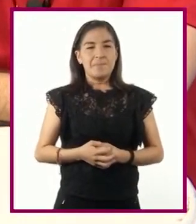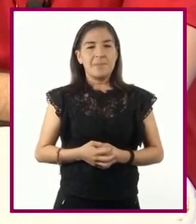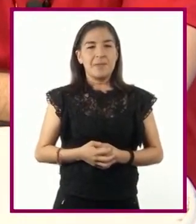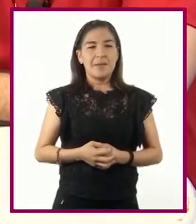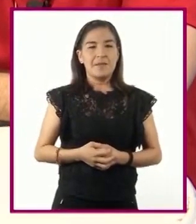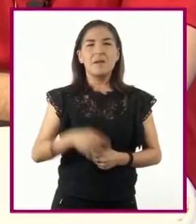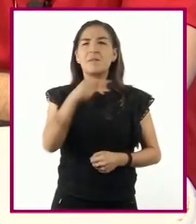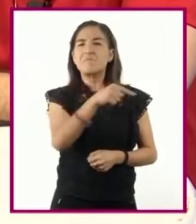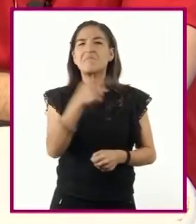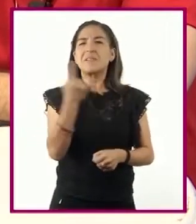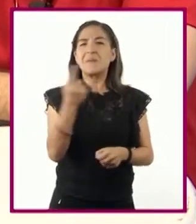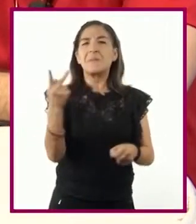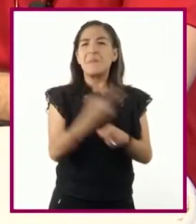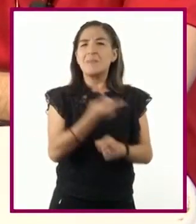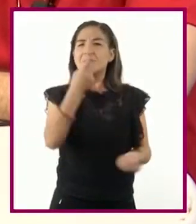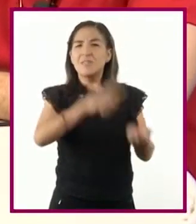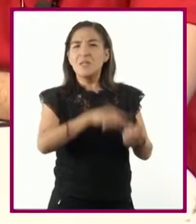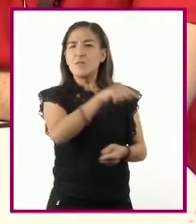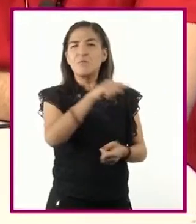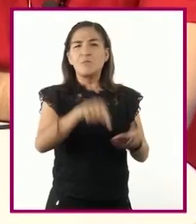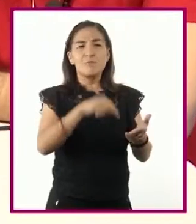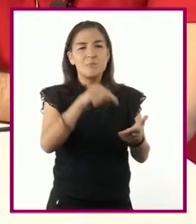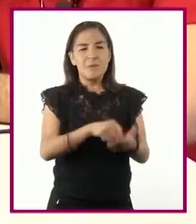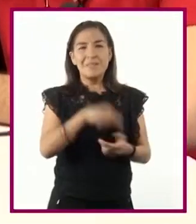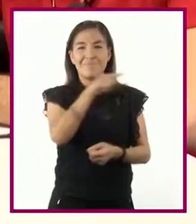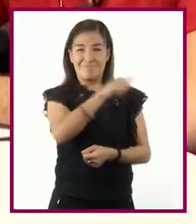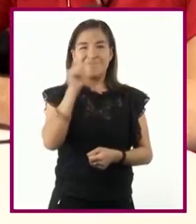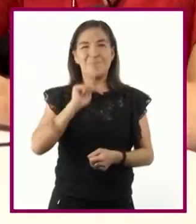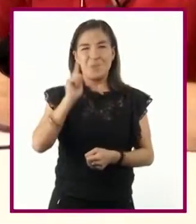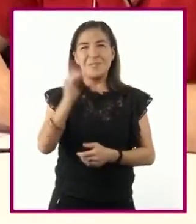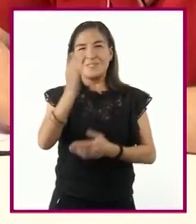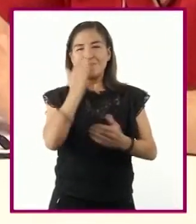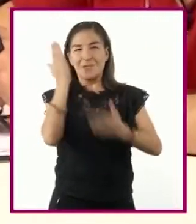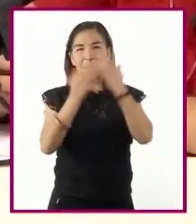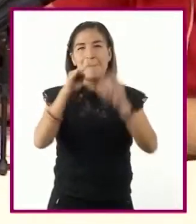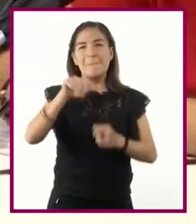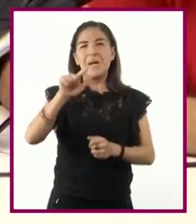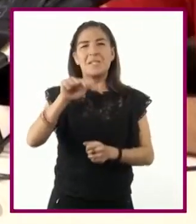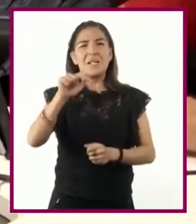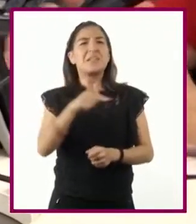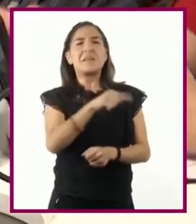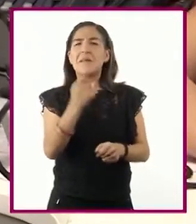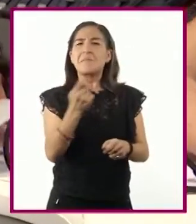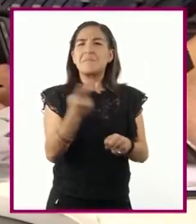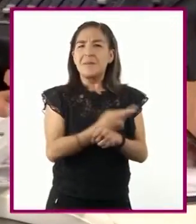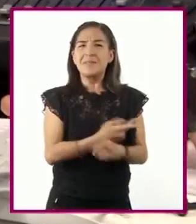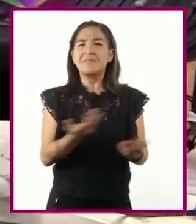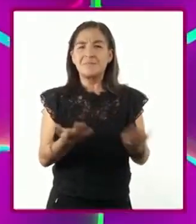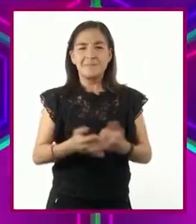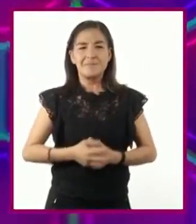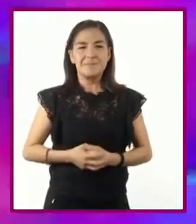¿Qué sucedió en esa localidad donde Malala estudiaba con tanto empeño?